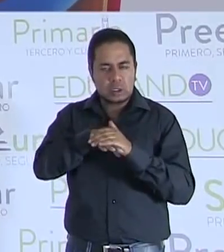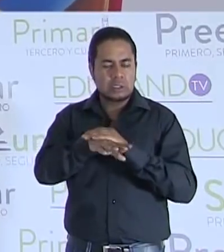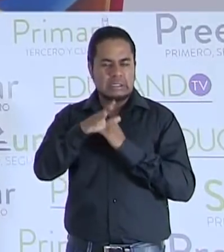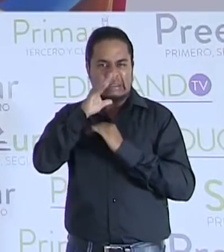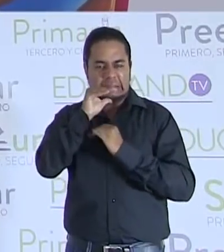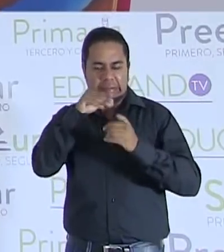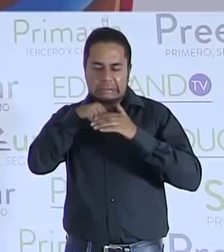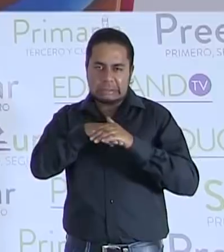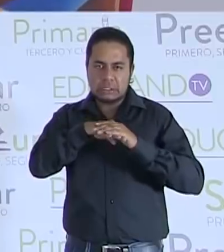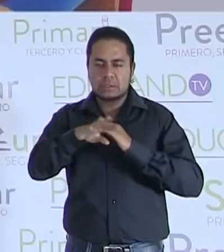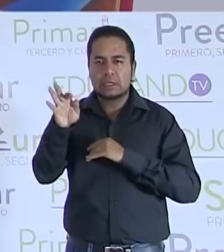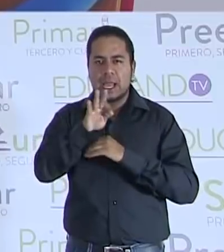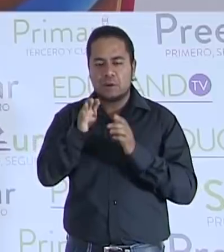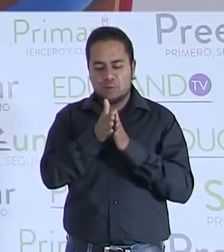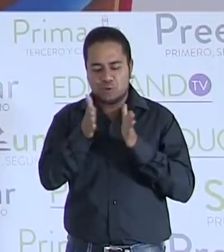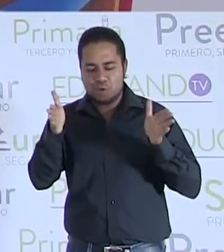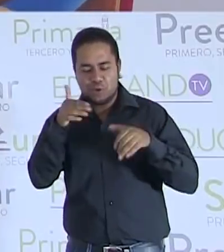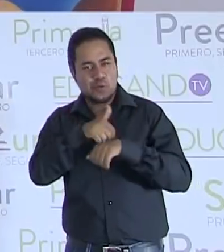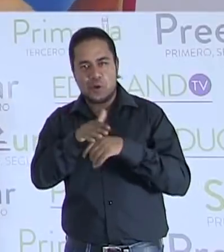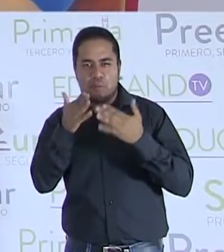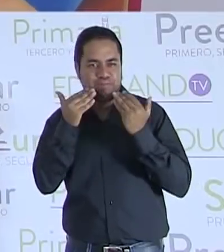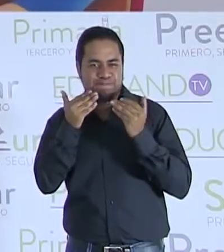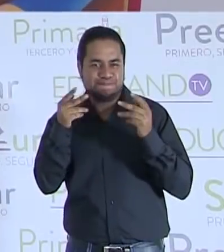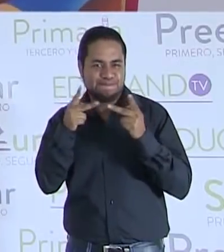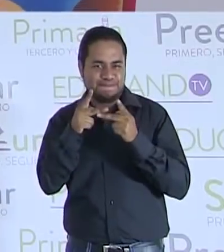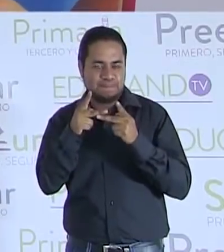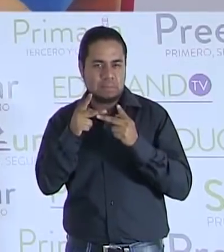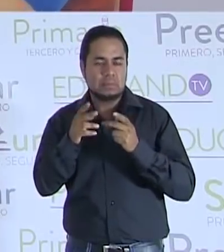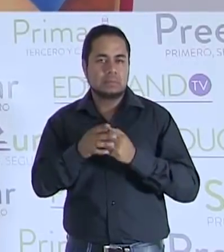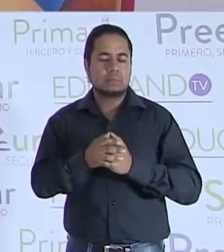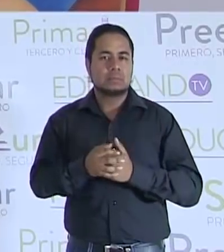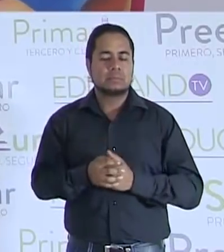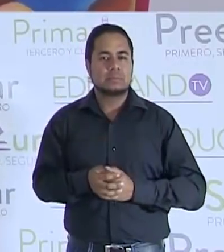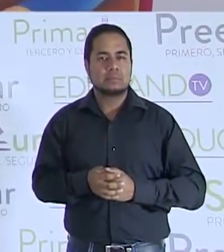es de su medida. Pero